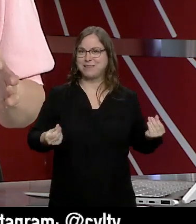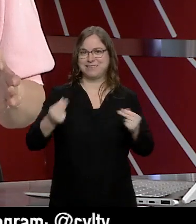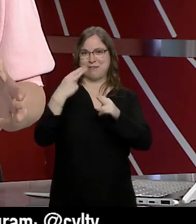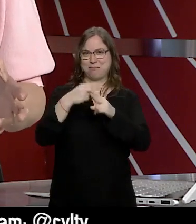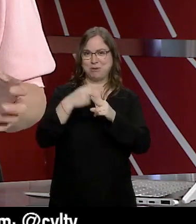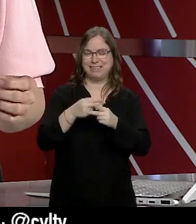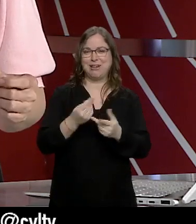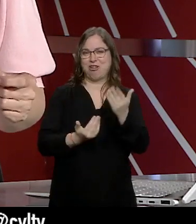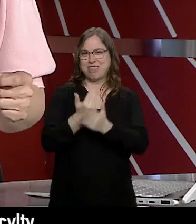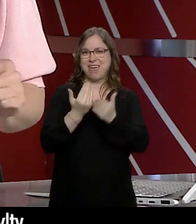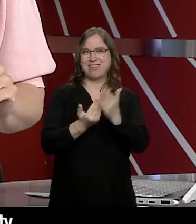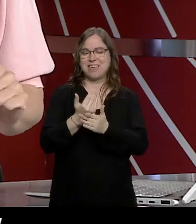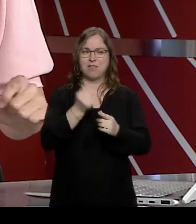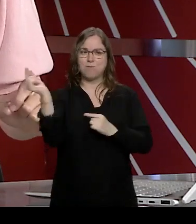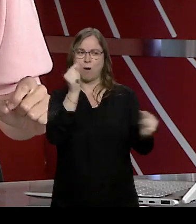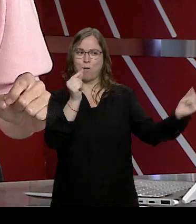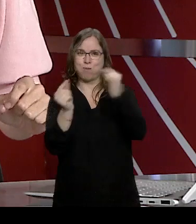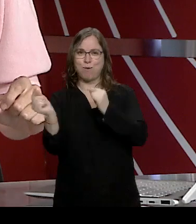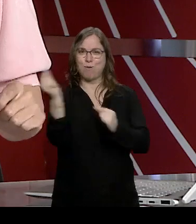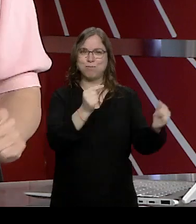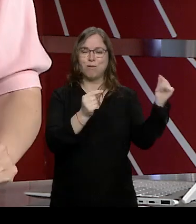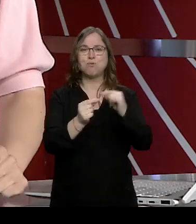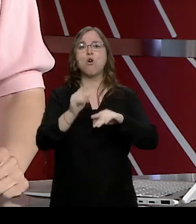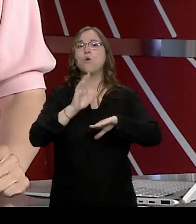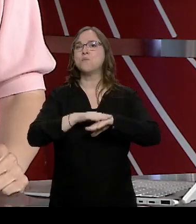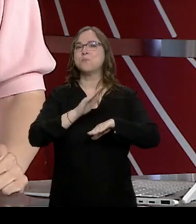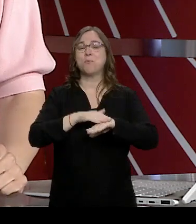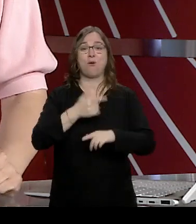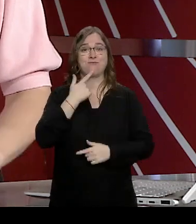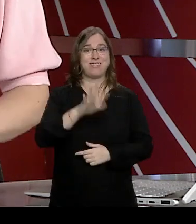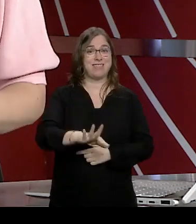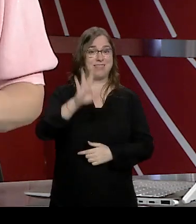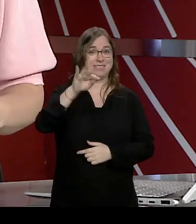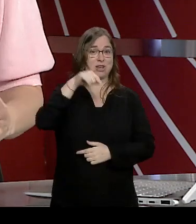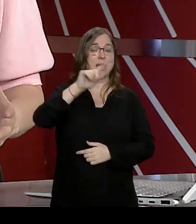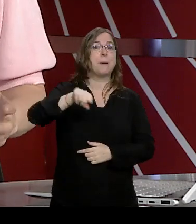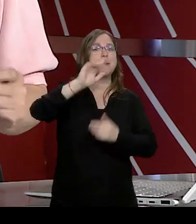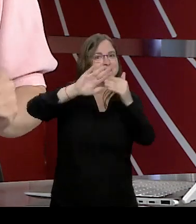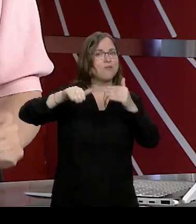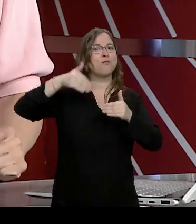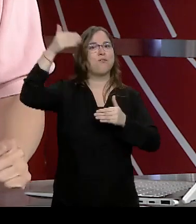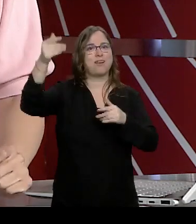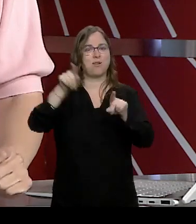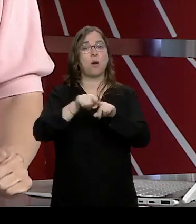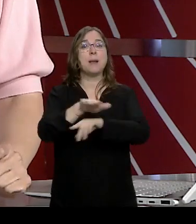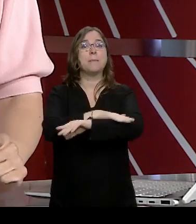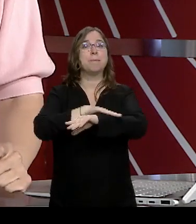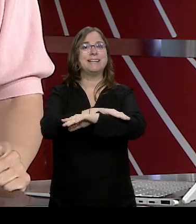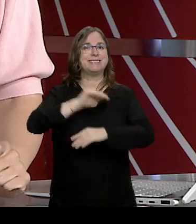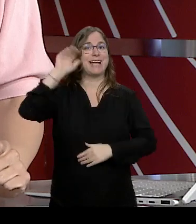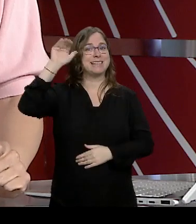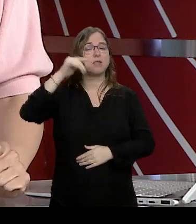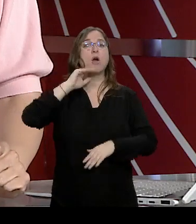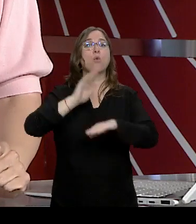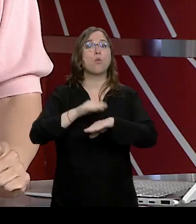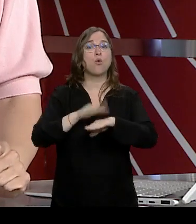que se vive estos días. Las recriminaciones no se producen solo por las decisiones de aquí, sino también por las de fuera. La ministra de Exteriores culpa